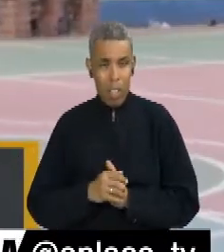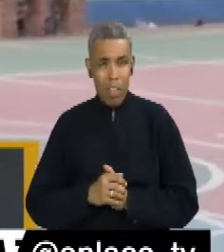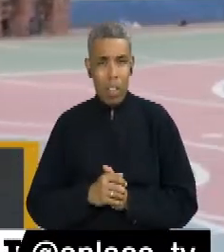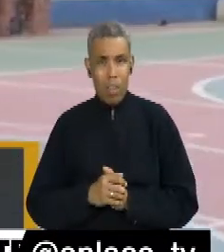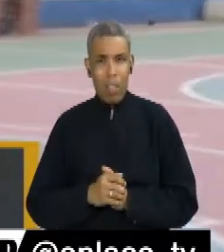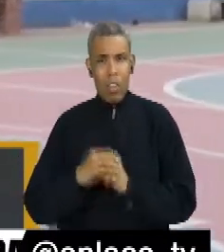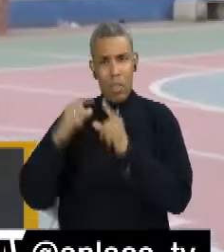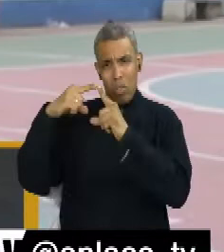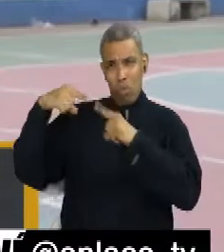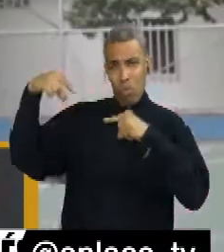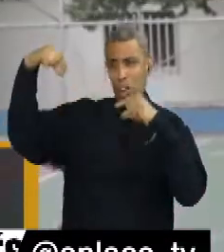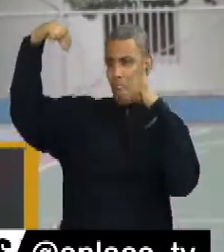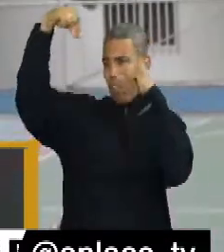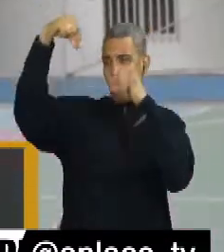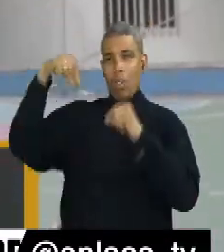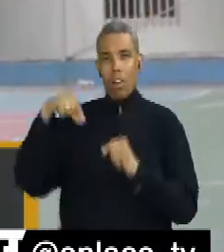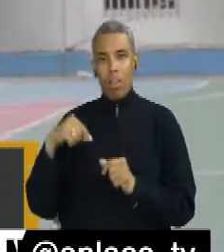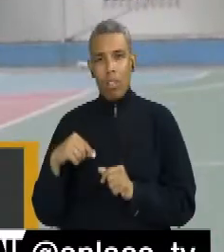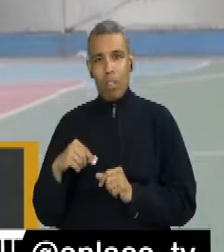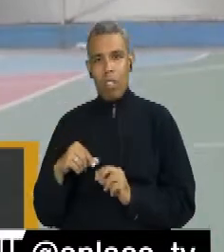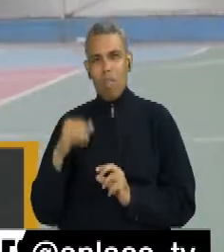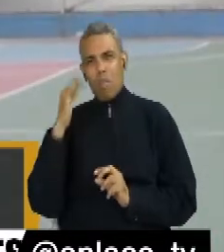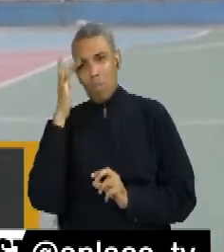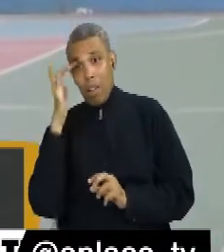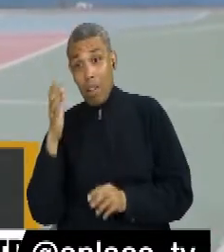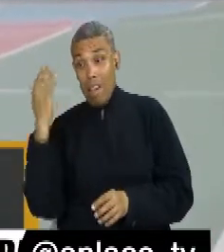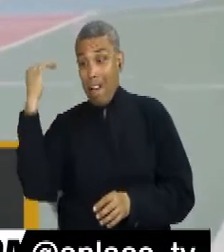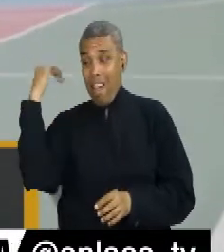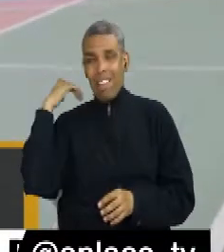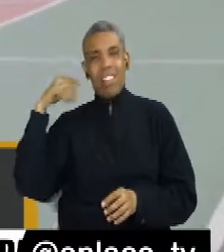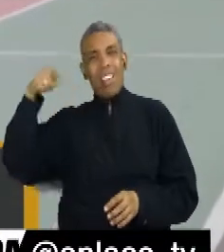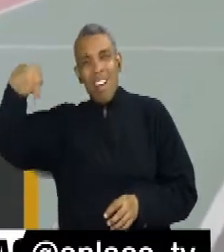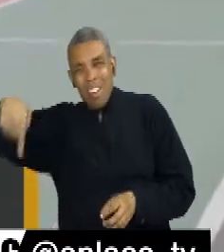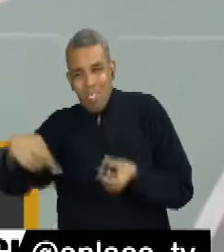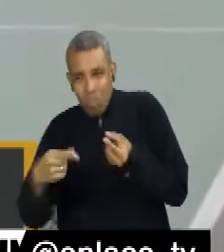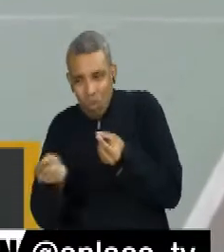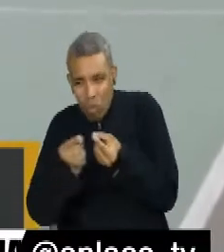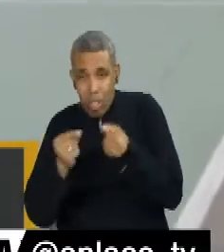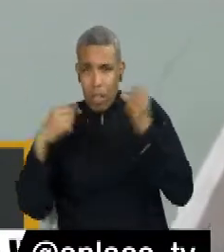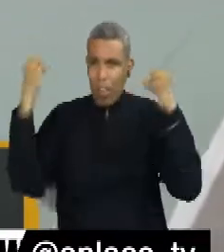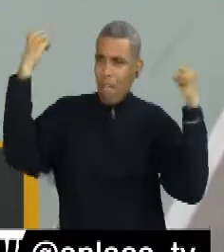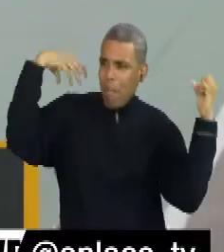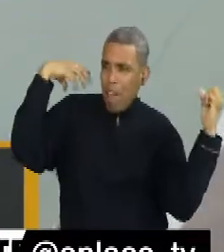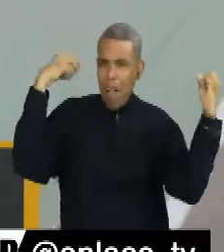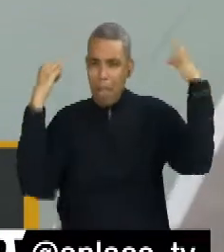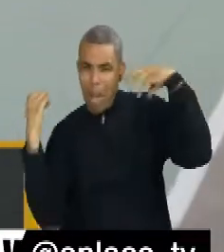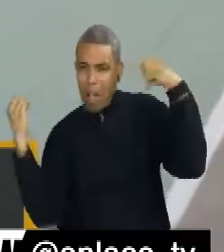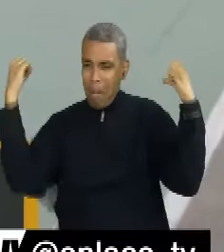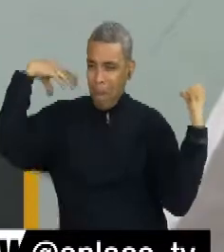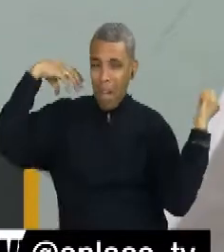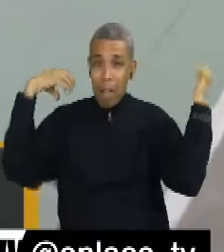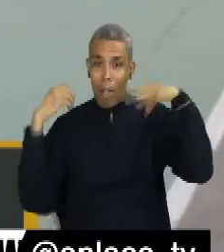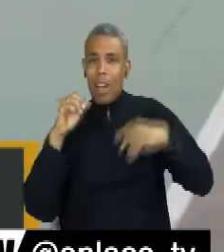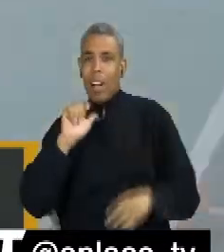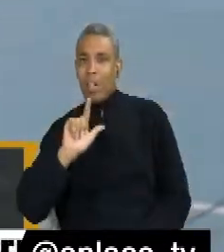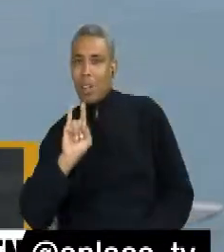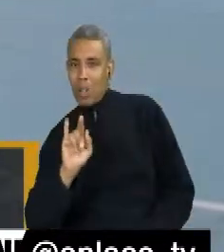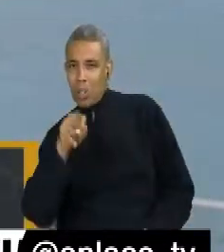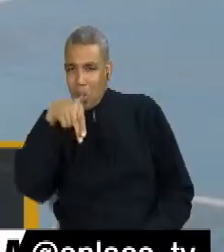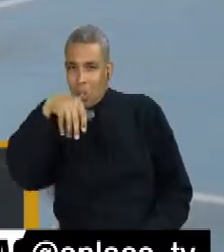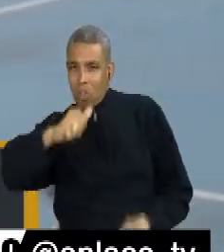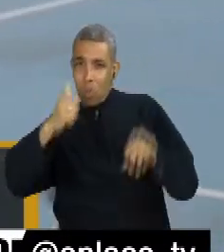Antes había una discoteca que se llamaba La Luna y ella hizo unos arreglos a la cancha y puso su